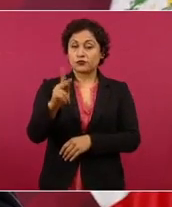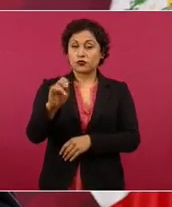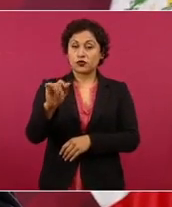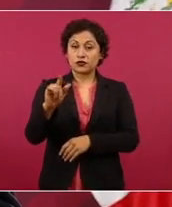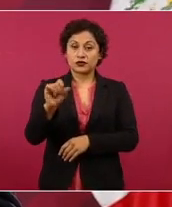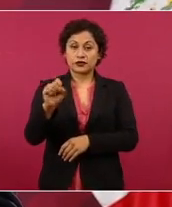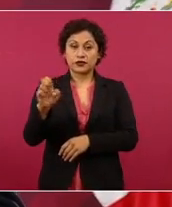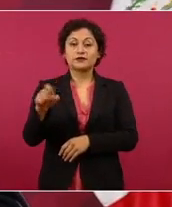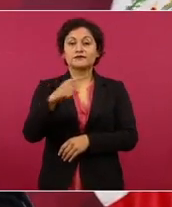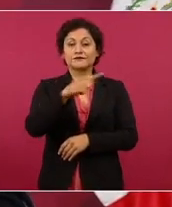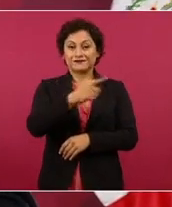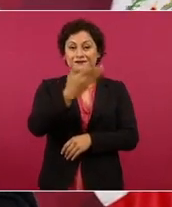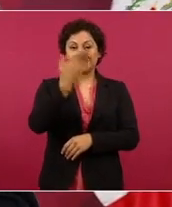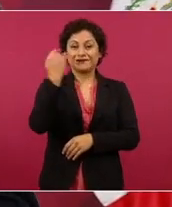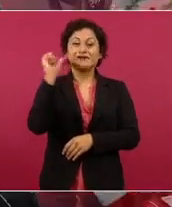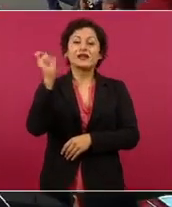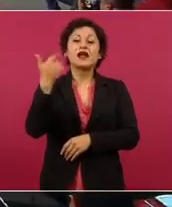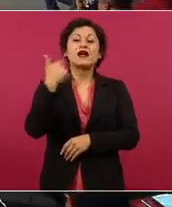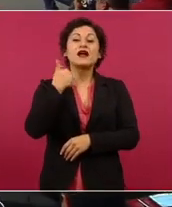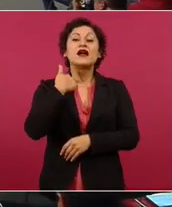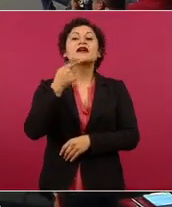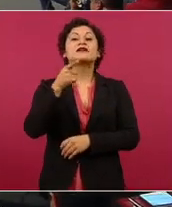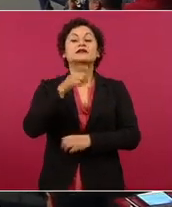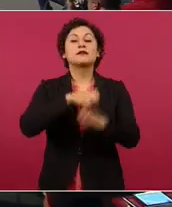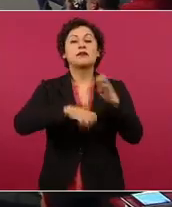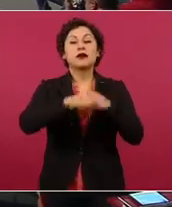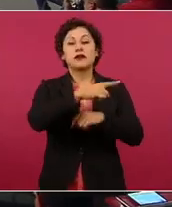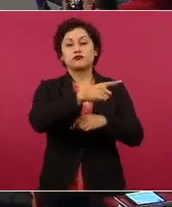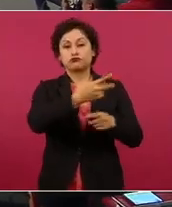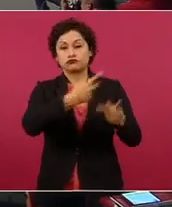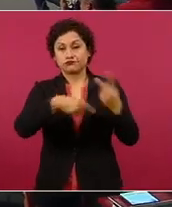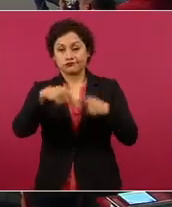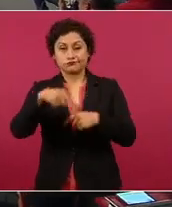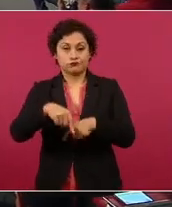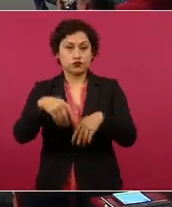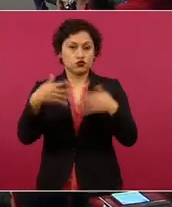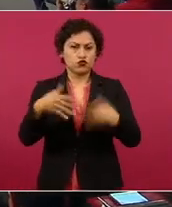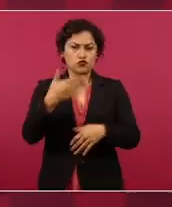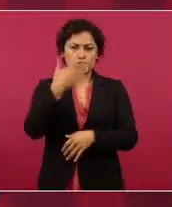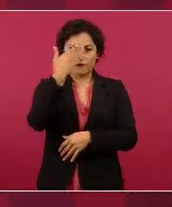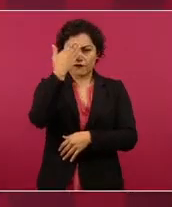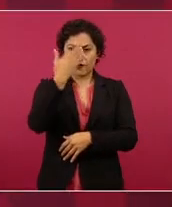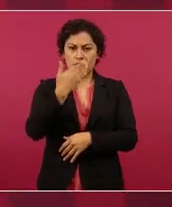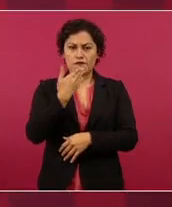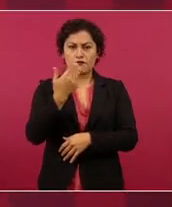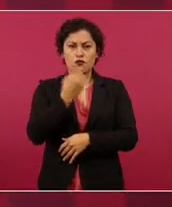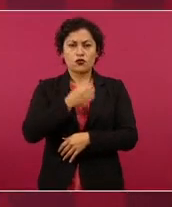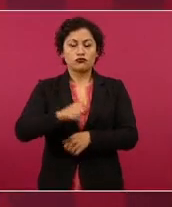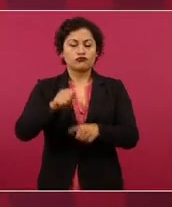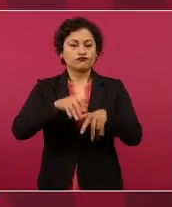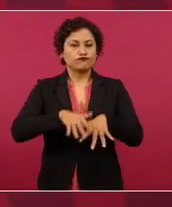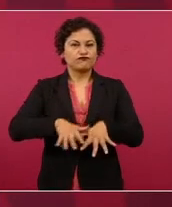Exactamente, ese embajador tan famoso y tan influyente, que es parte